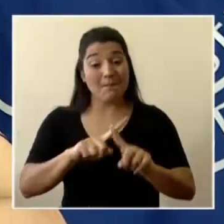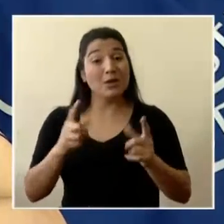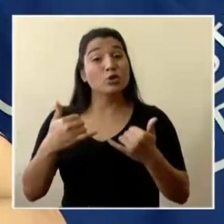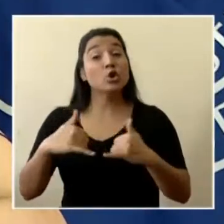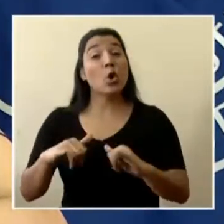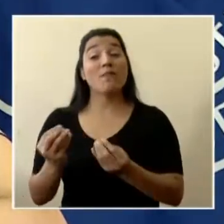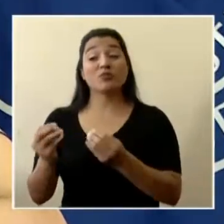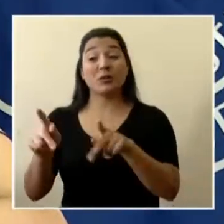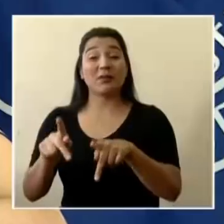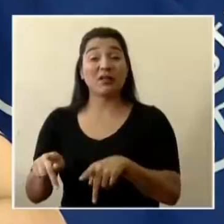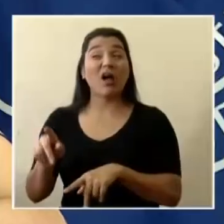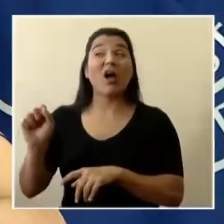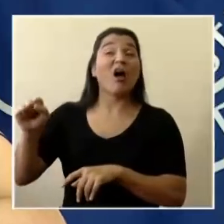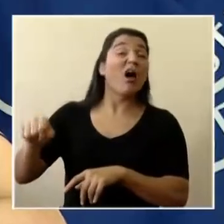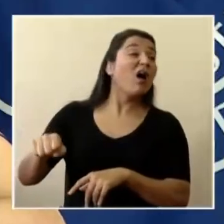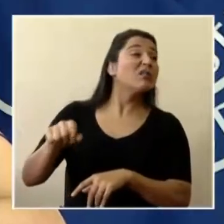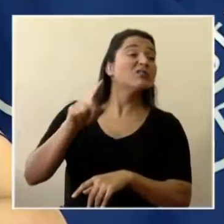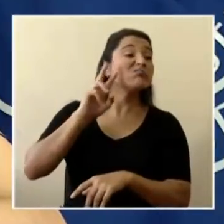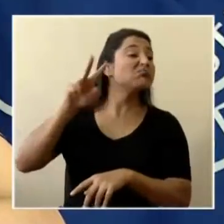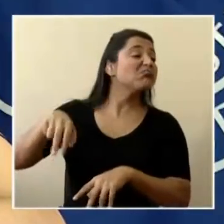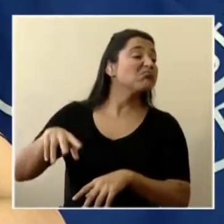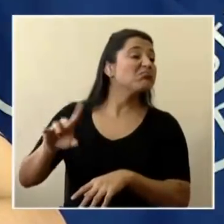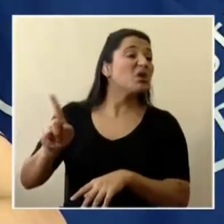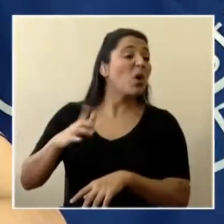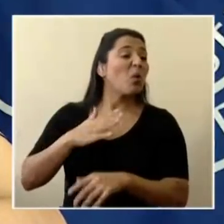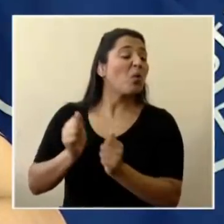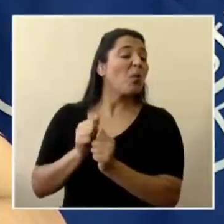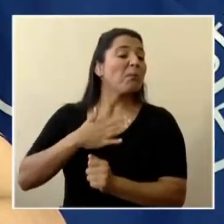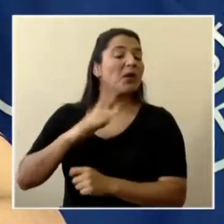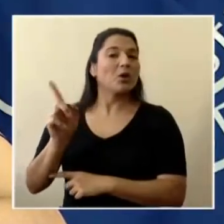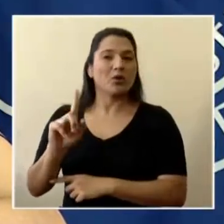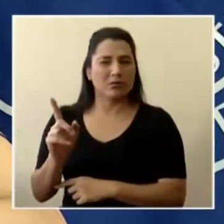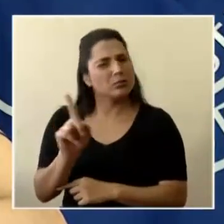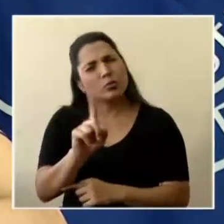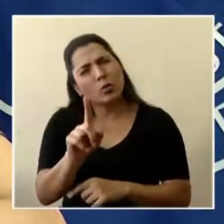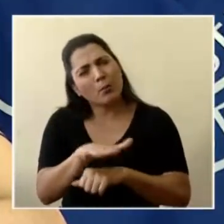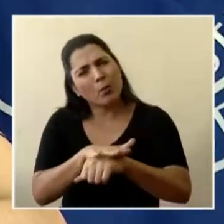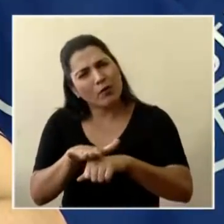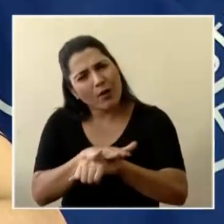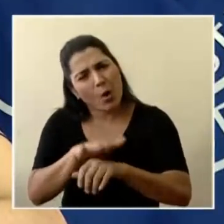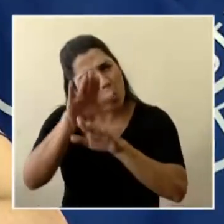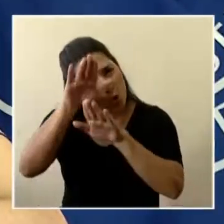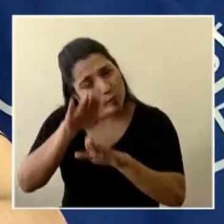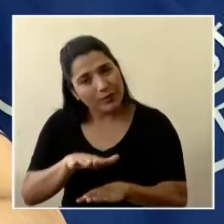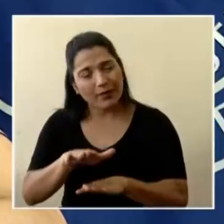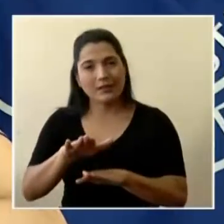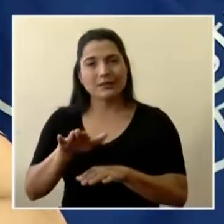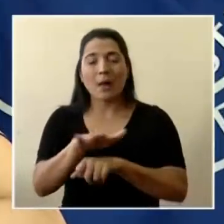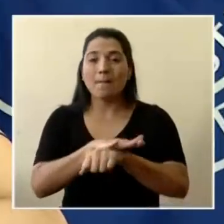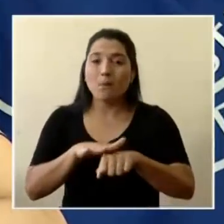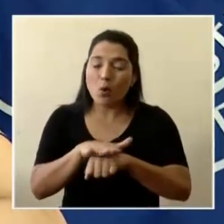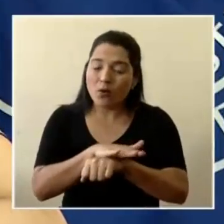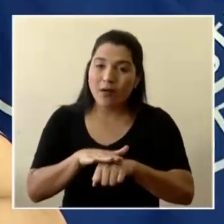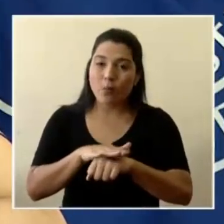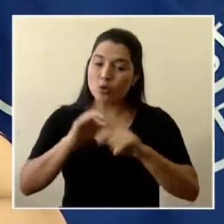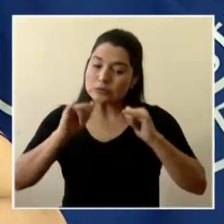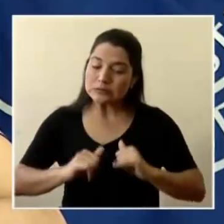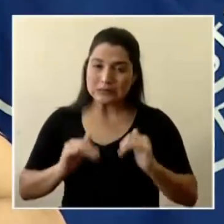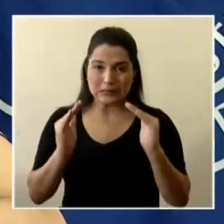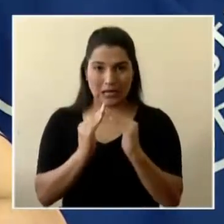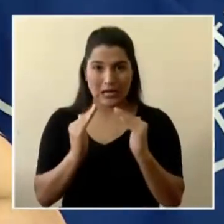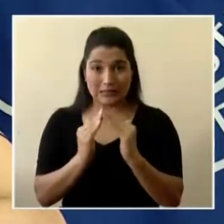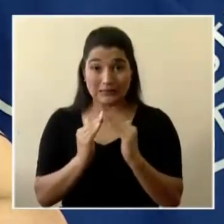esto no es con ellos. Así que insisto, por favor, hagamos esa obediencia, ese llamado a mantenernos en la